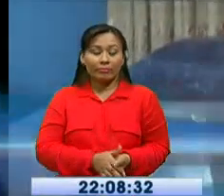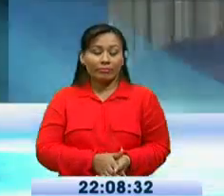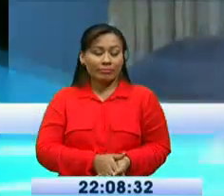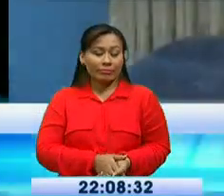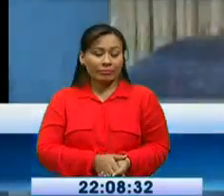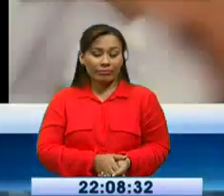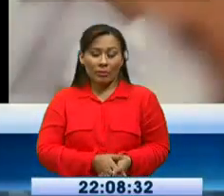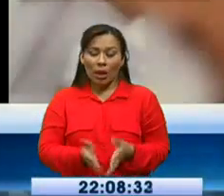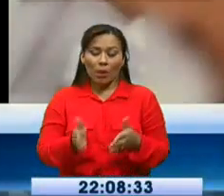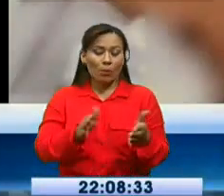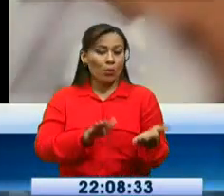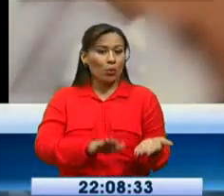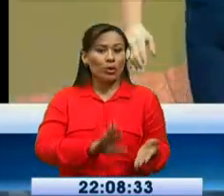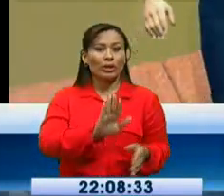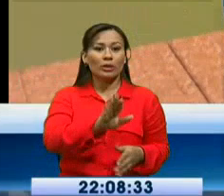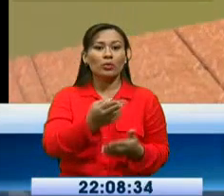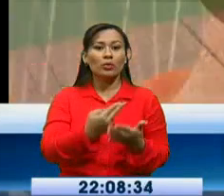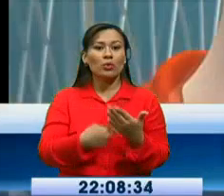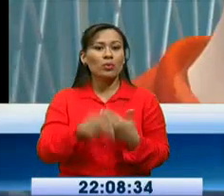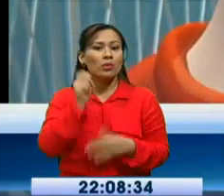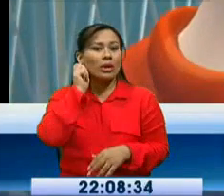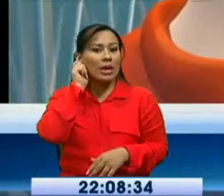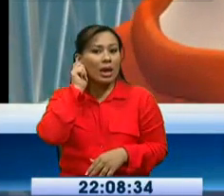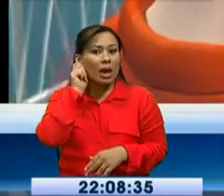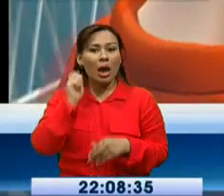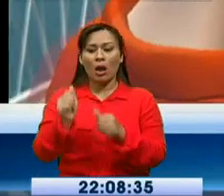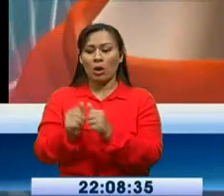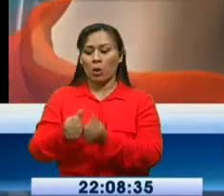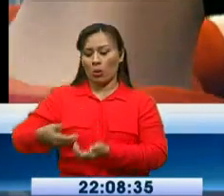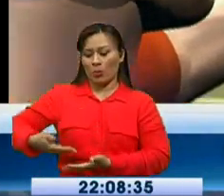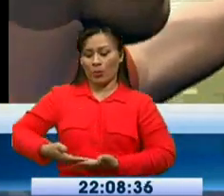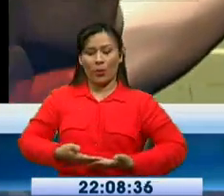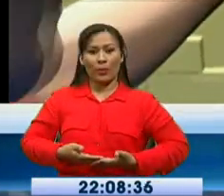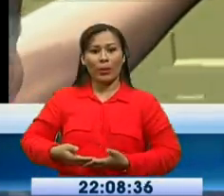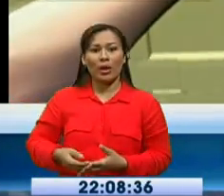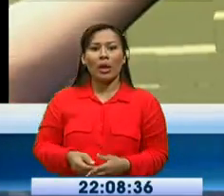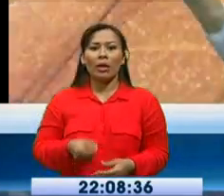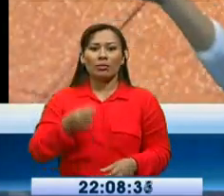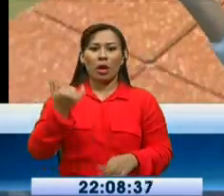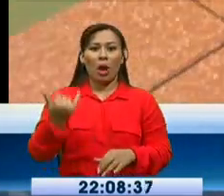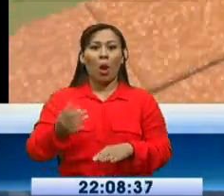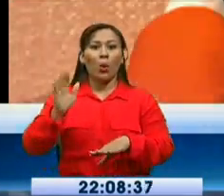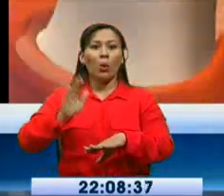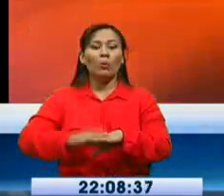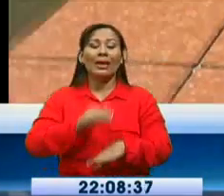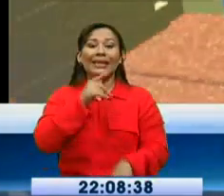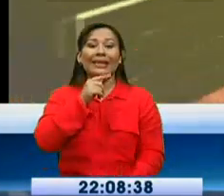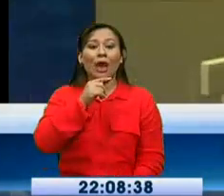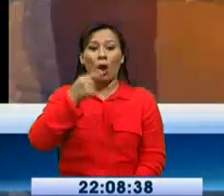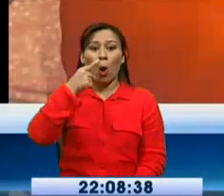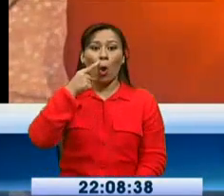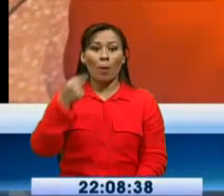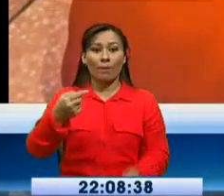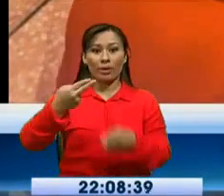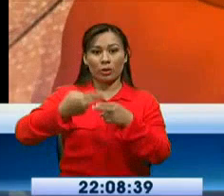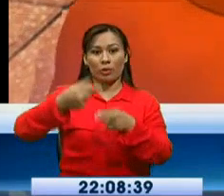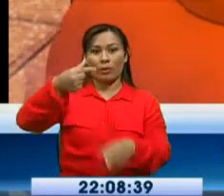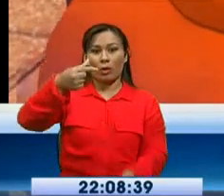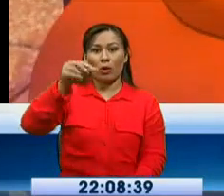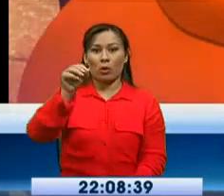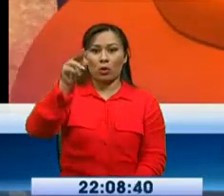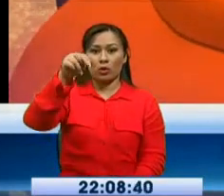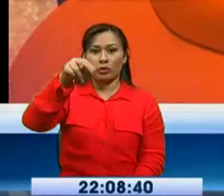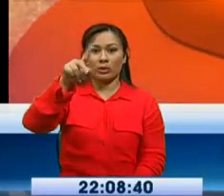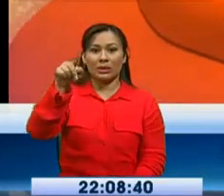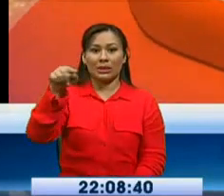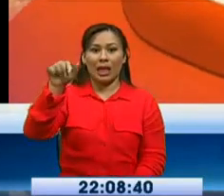La muerte de una mujer y su hija de 1 año 3 meses de edad ya tienen culpables. Se trata de Gonzalo A., quien figura como el padre de la menor y